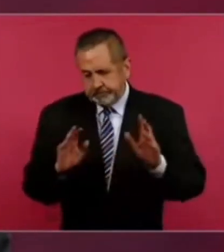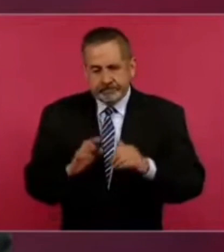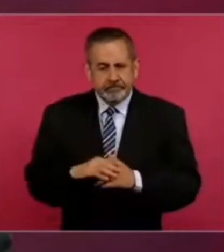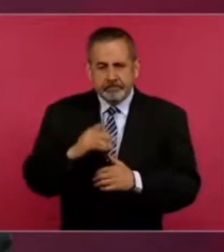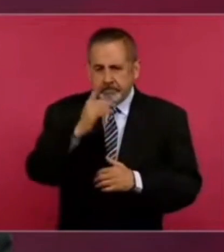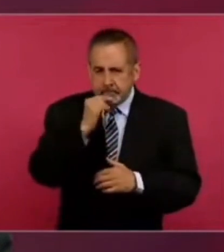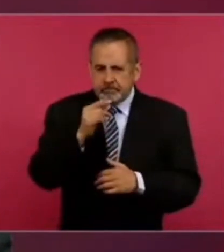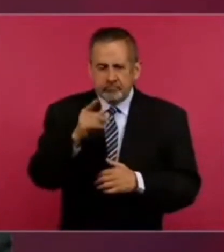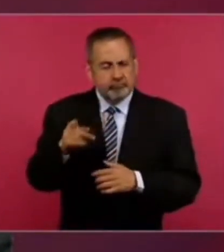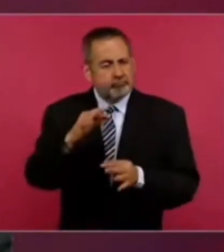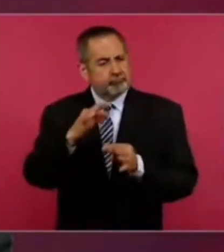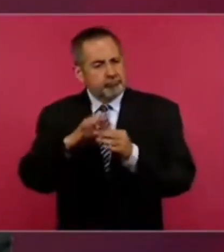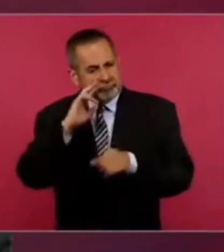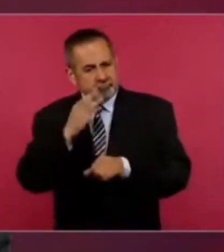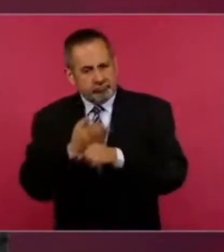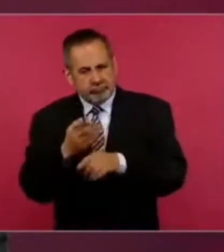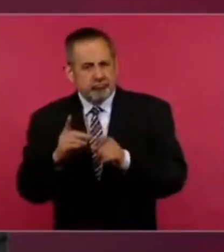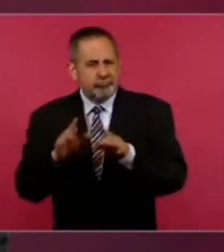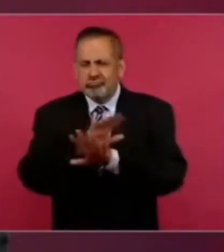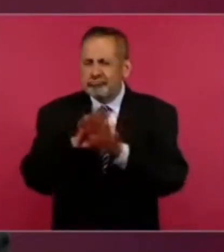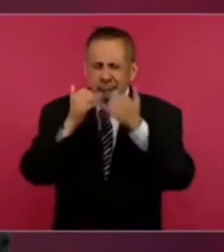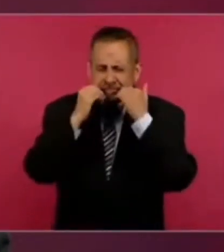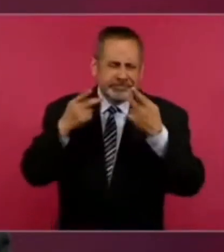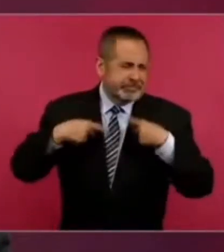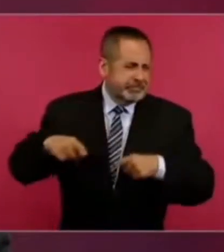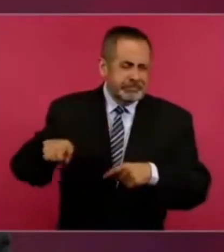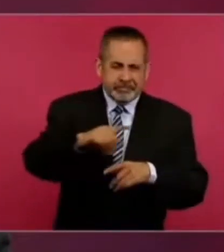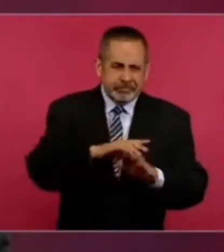policía que cumple con su responsabilidad o